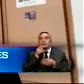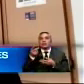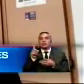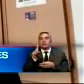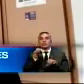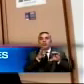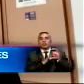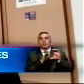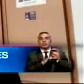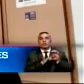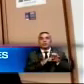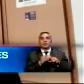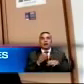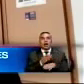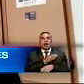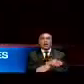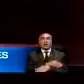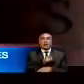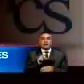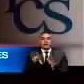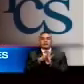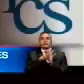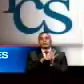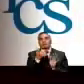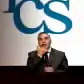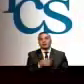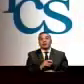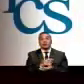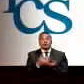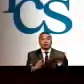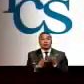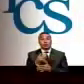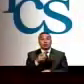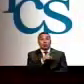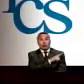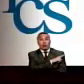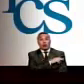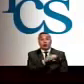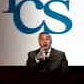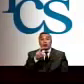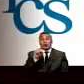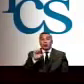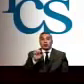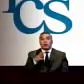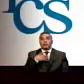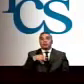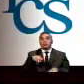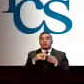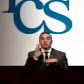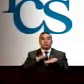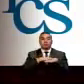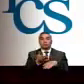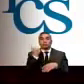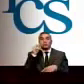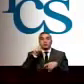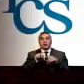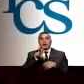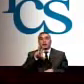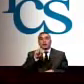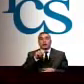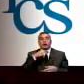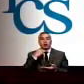consejo de participación transitorio en el caso de renovación parcial de los vocales del cnn que está abierta la convocatoria hasta el 30